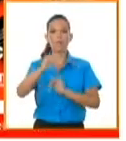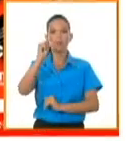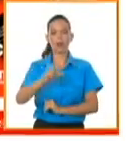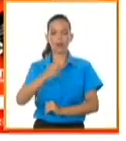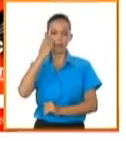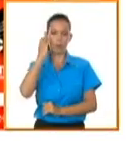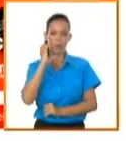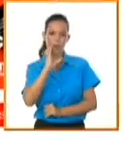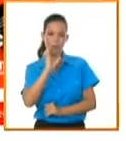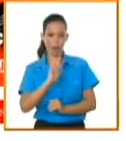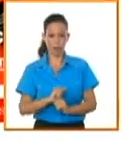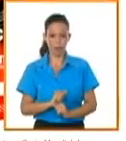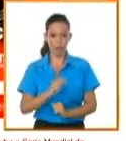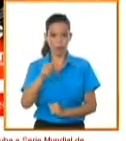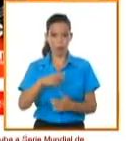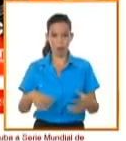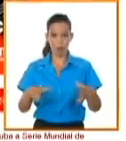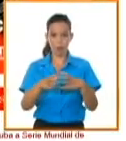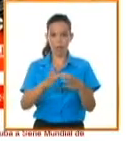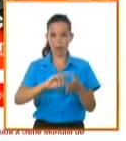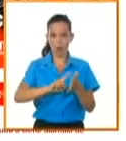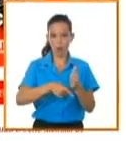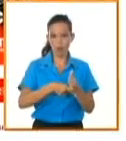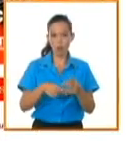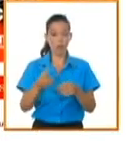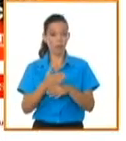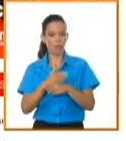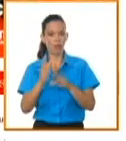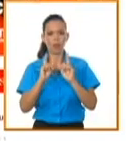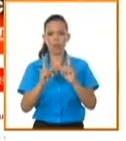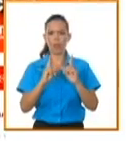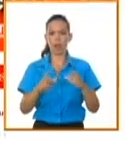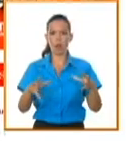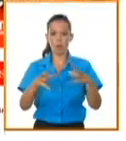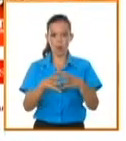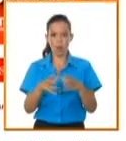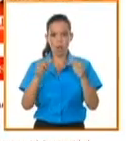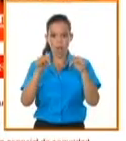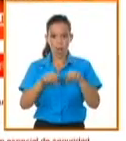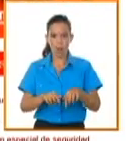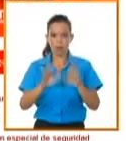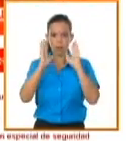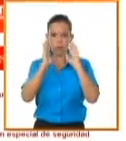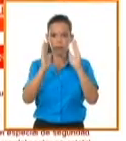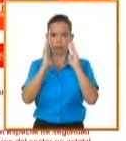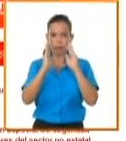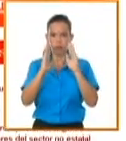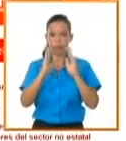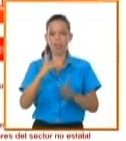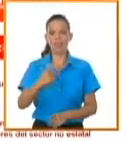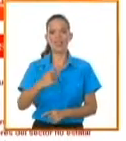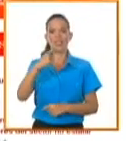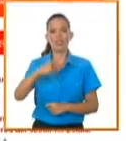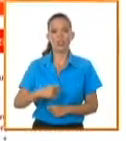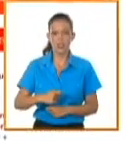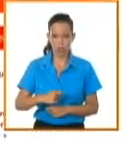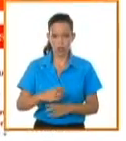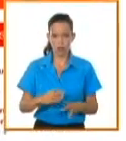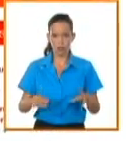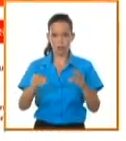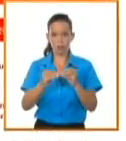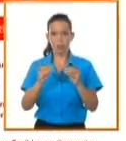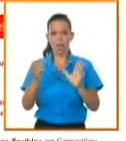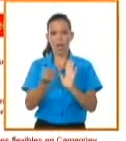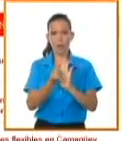Cruz el comité ejecutivo que entre una y otra reunión del Consejo de ministros está encargado de las decisiones que le son atribuidas aprobó